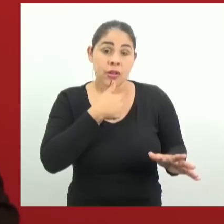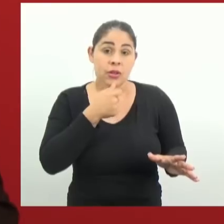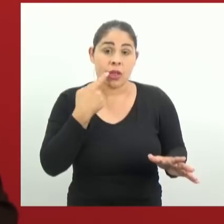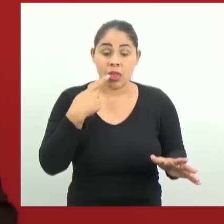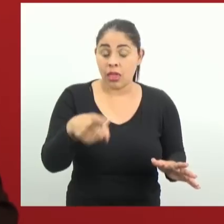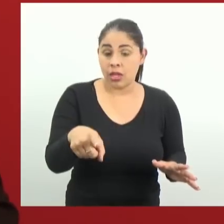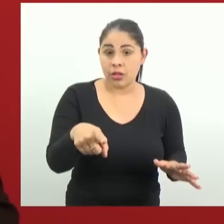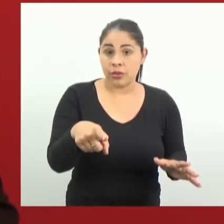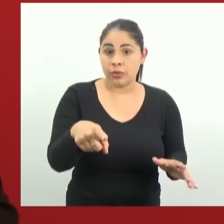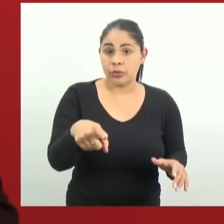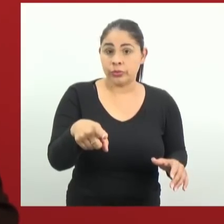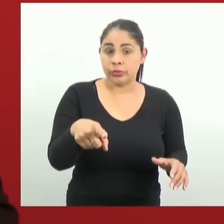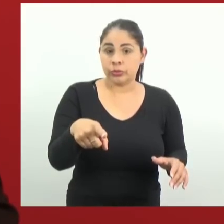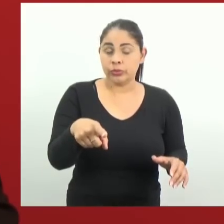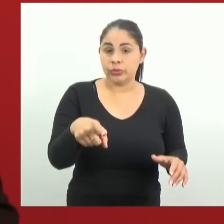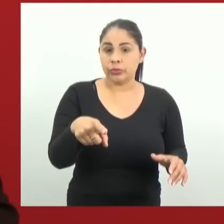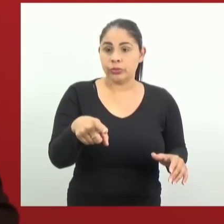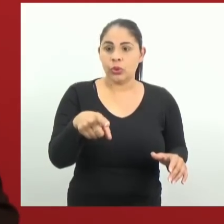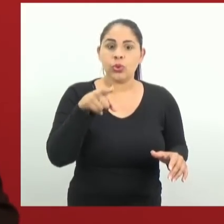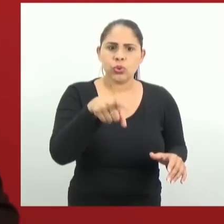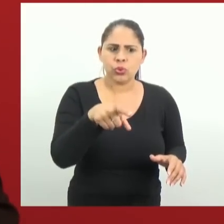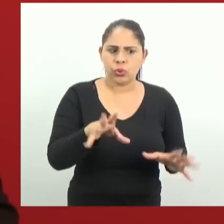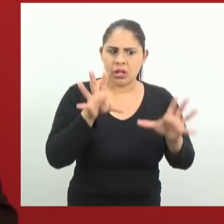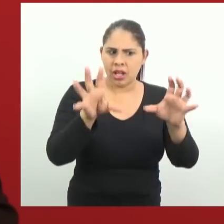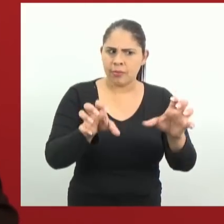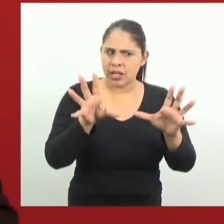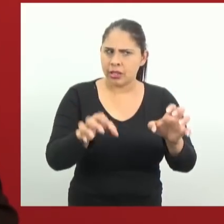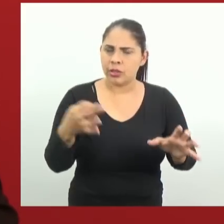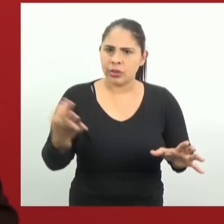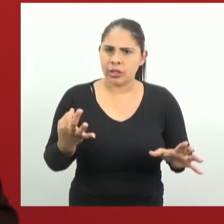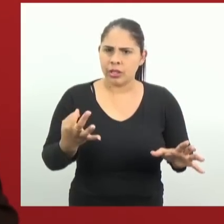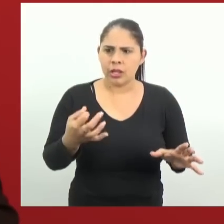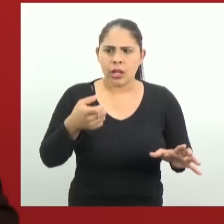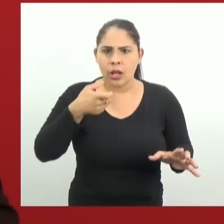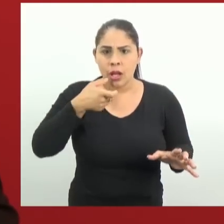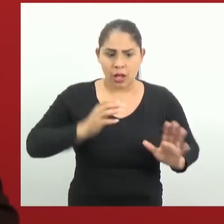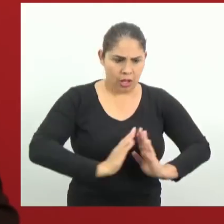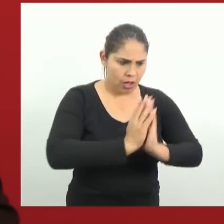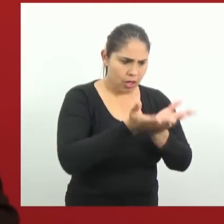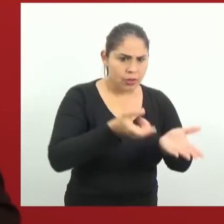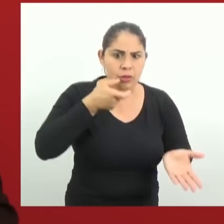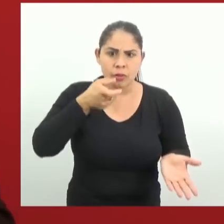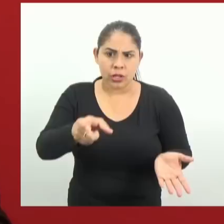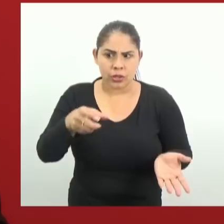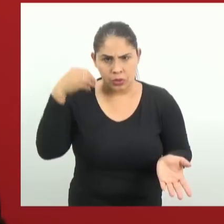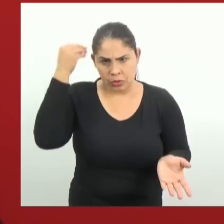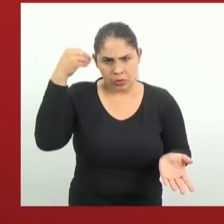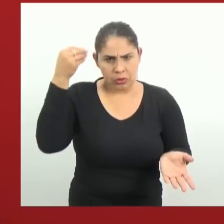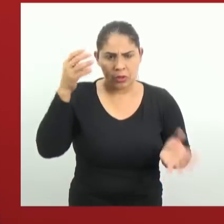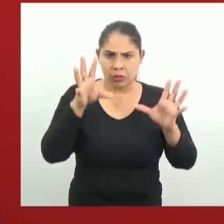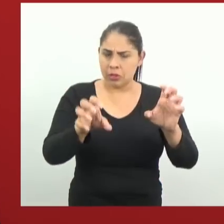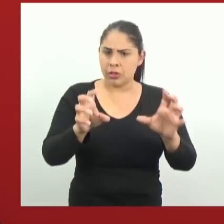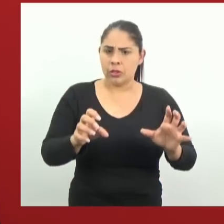No estás aprendiendo el versículo de memoria de la Biblia de